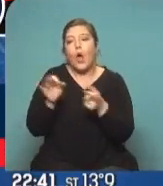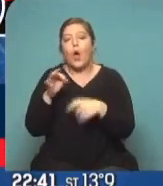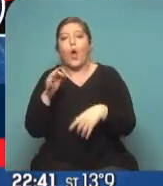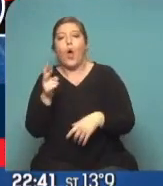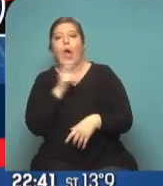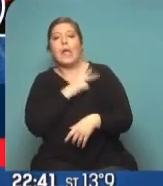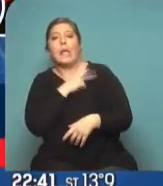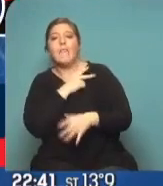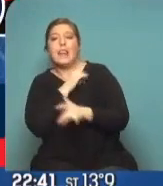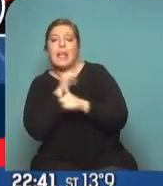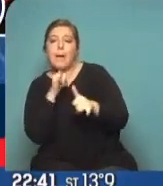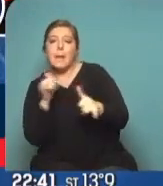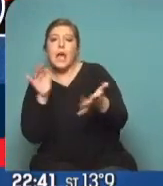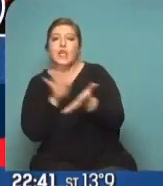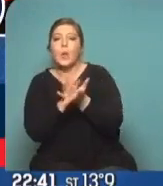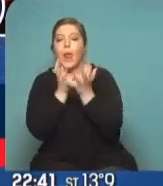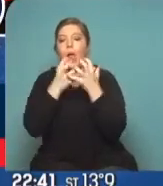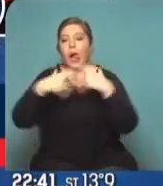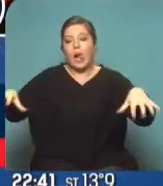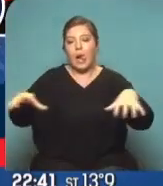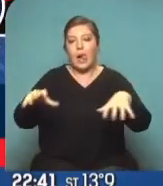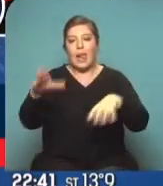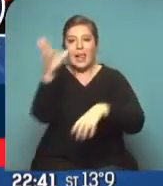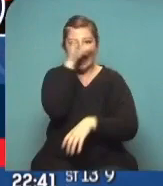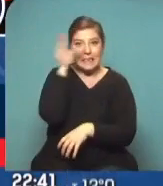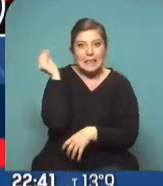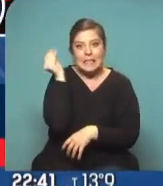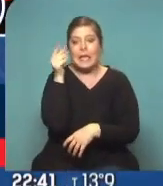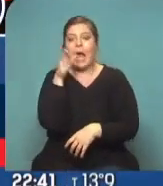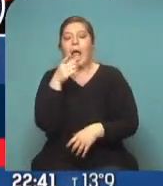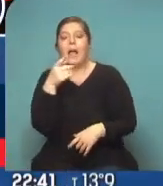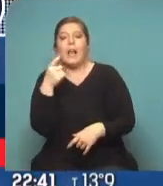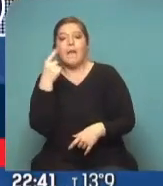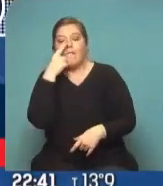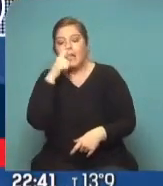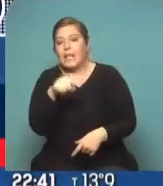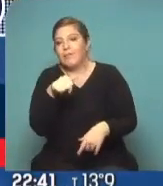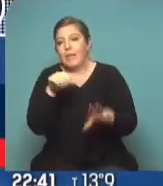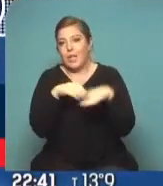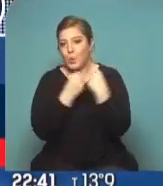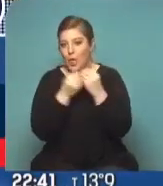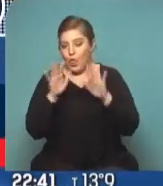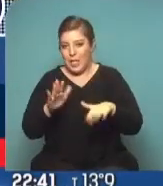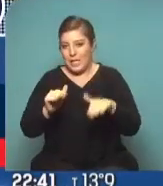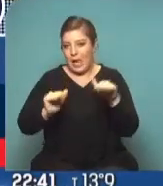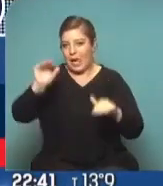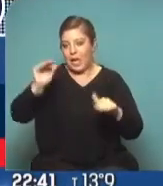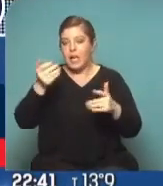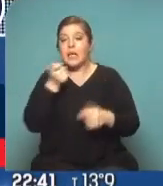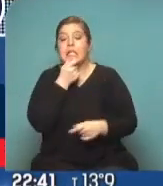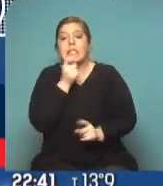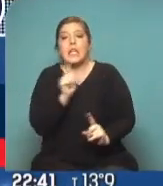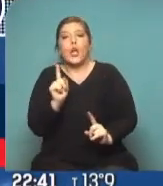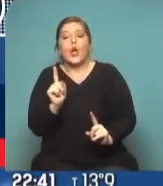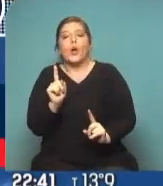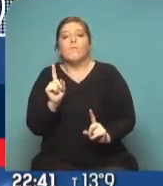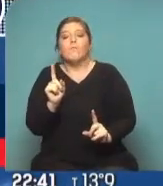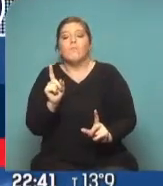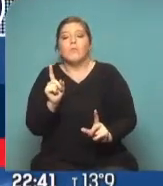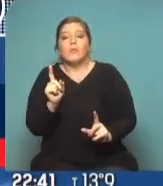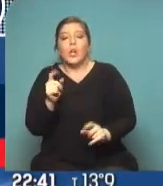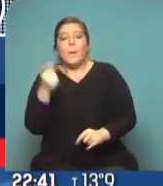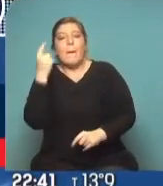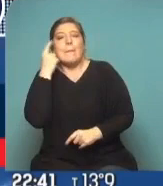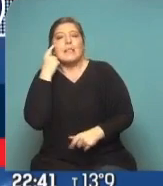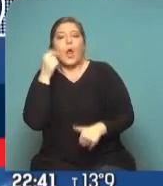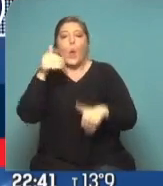campaña respecto a la polarización con Cristina Kirchner, que termina generando quizás este resultado, y si no hubo una subestimación también del efecto